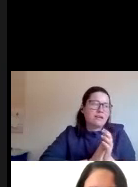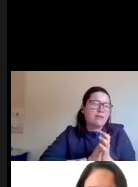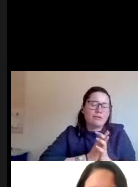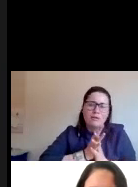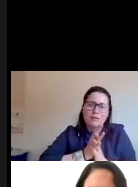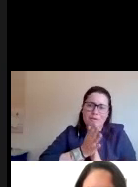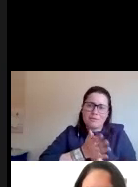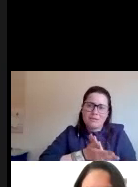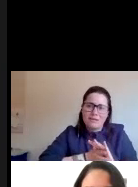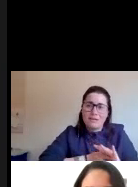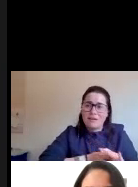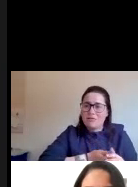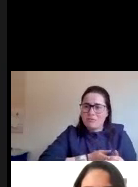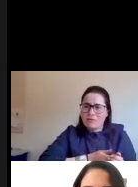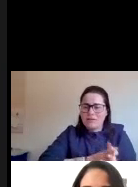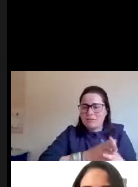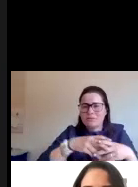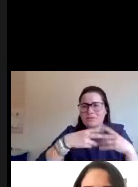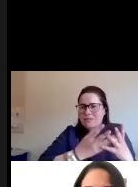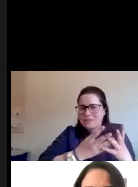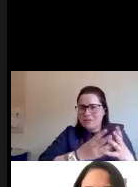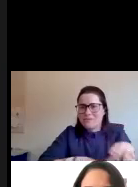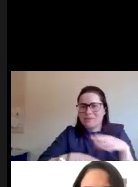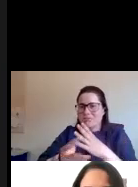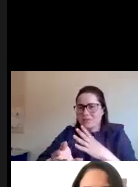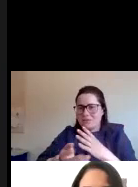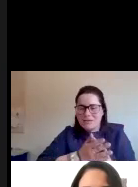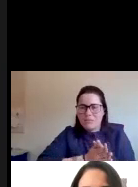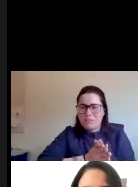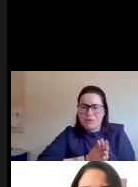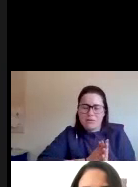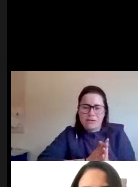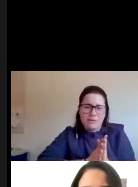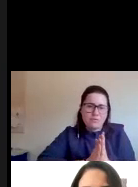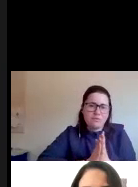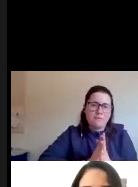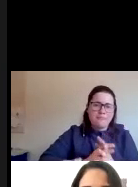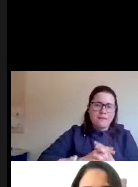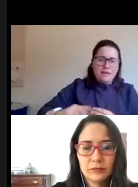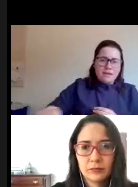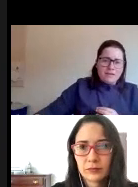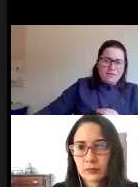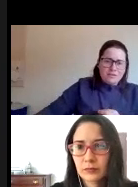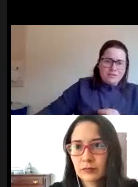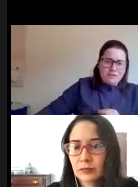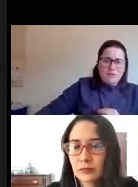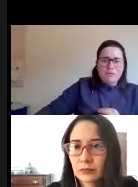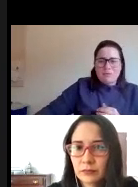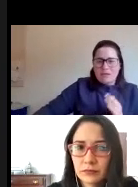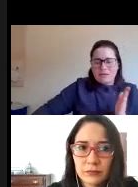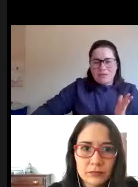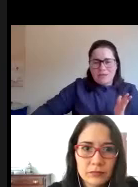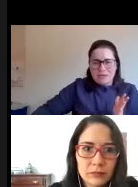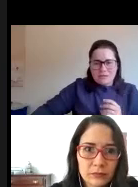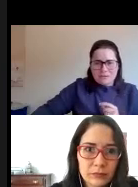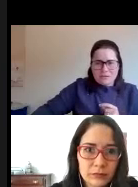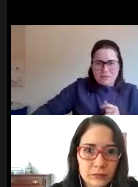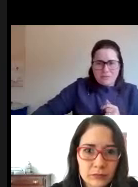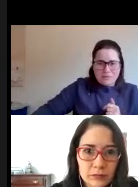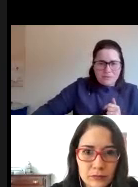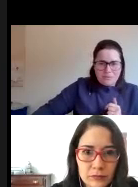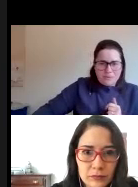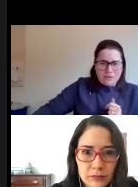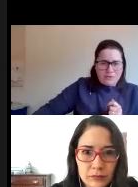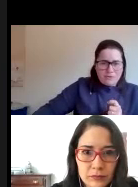nosotros en el laboratorio lo medimos a través de la clorofila, hacemos una extracción, lo metemos en un equipo y lo leemos. Y entonces si ven, aquí hay más lagos, esto